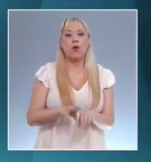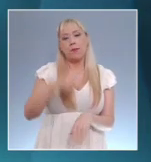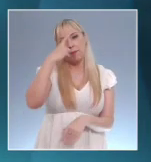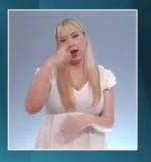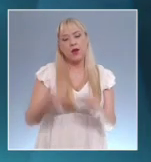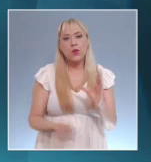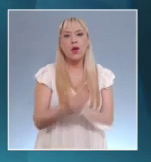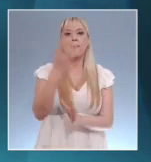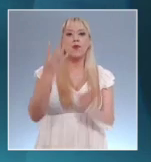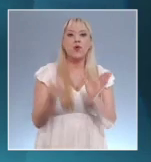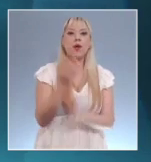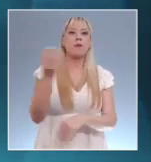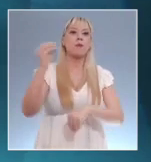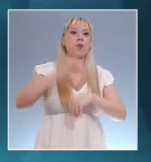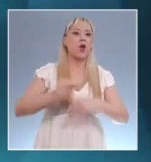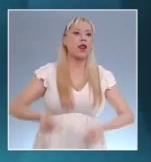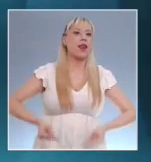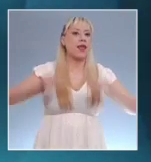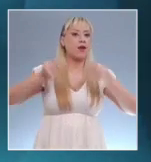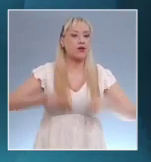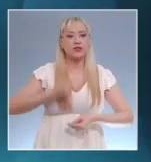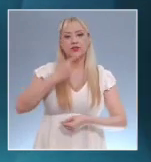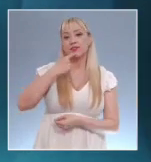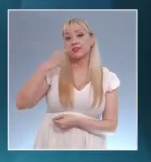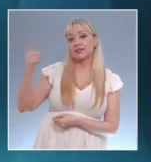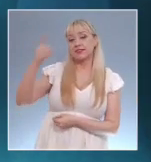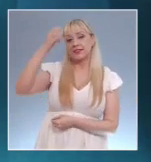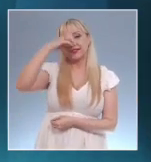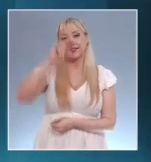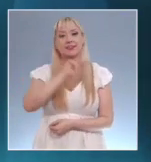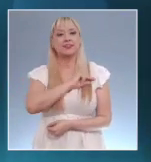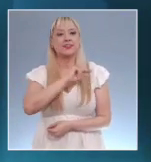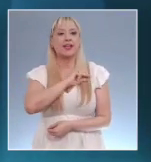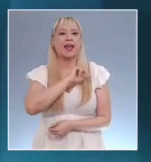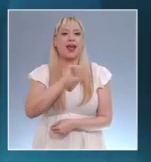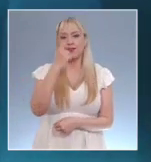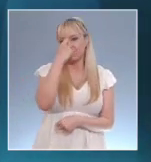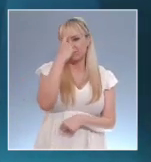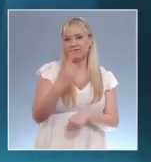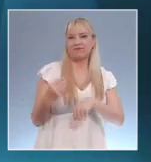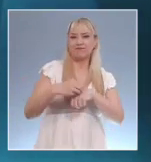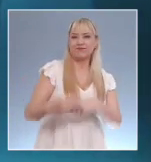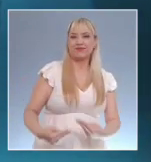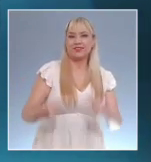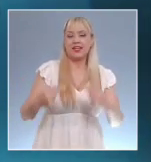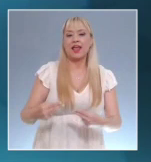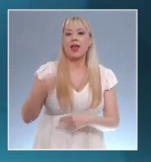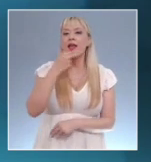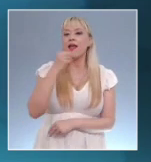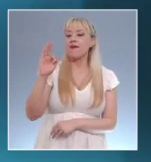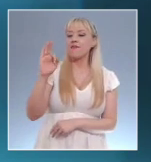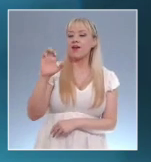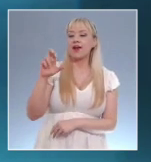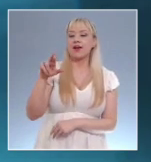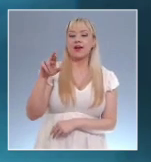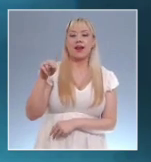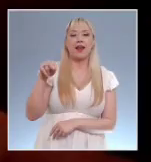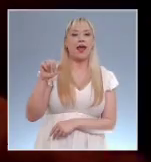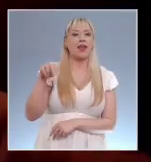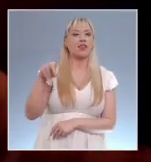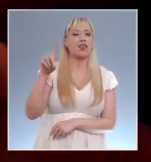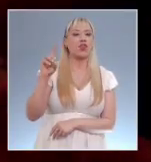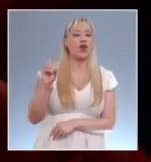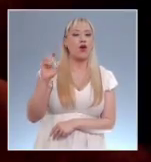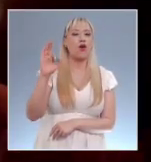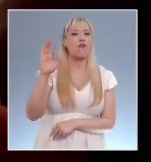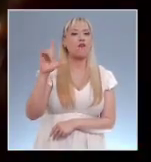el especialista en emprendimiento Fernando Flores en un webinar y como parte de la Feria Nacional del Empleo